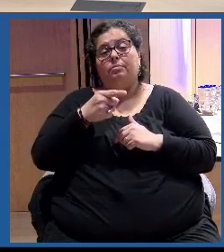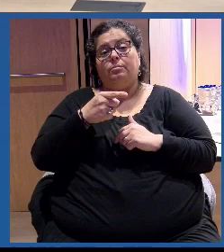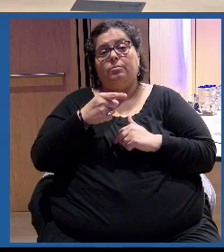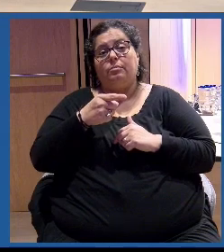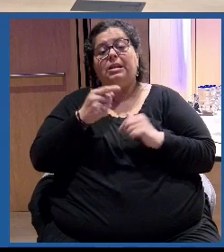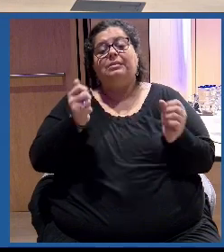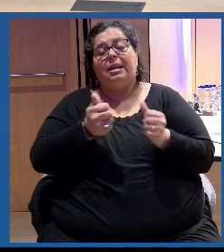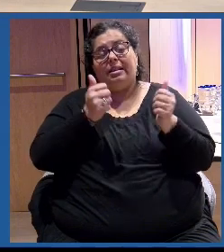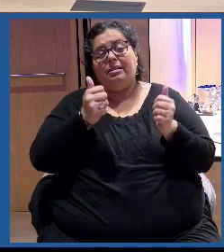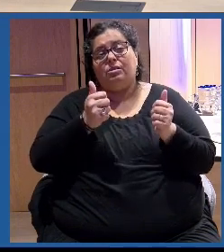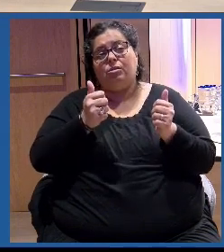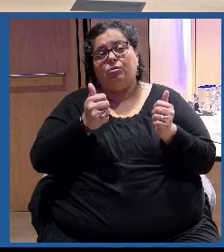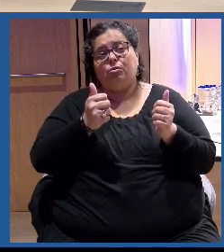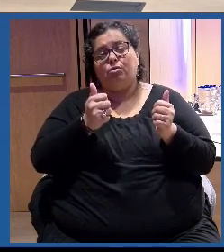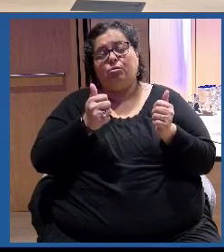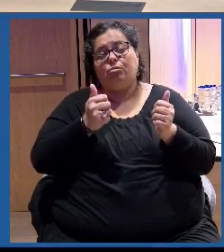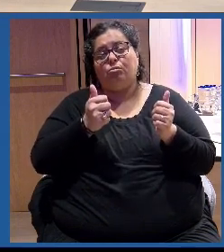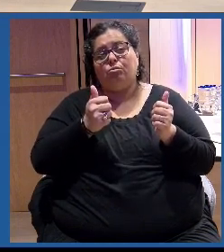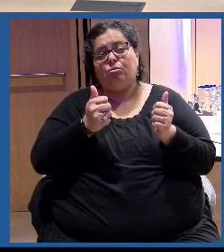plan nacional